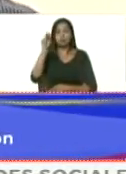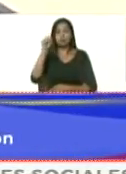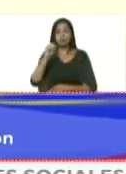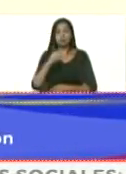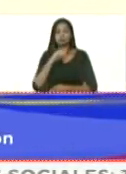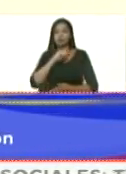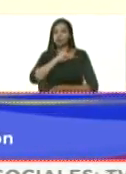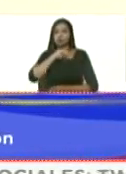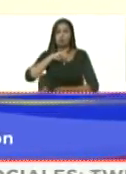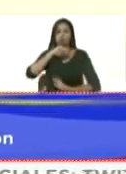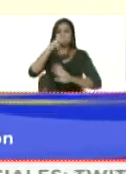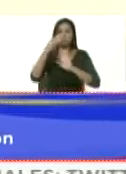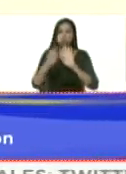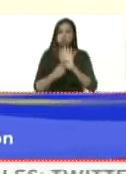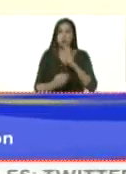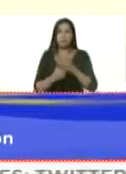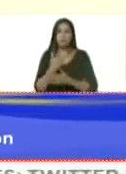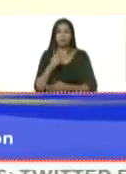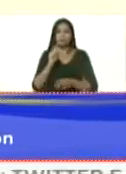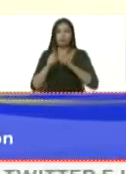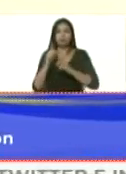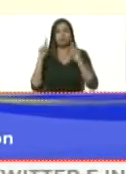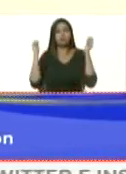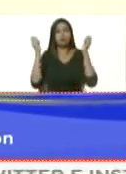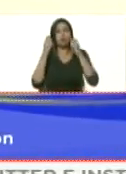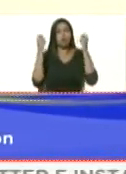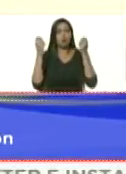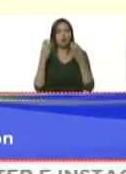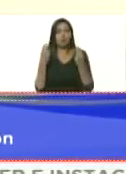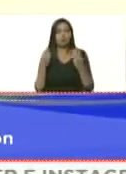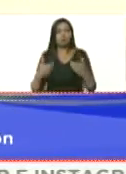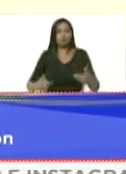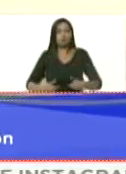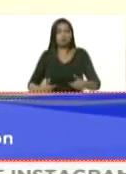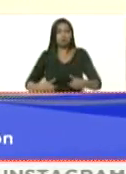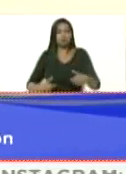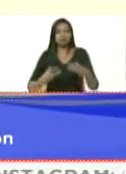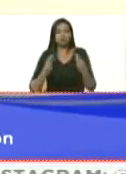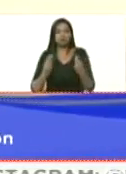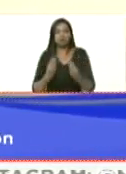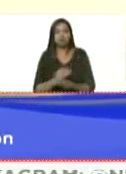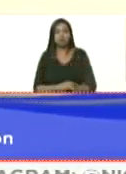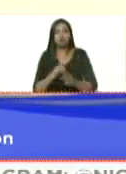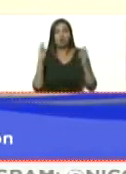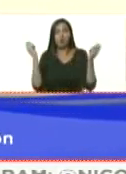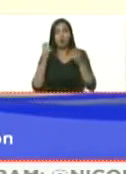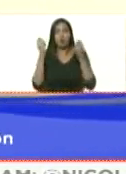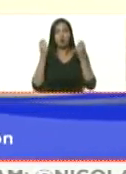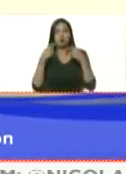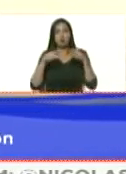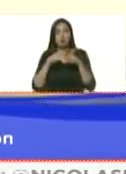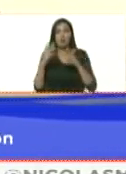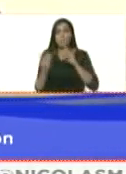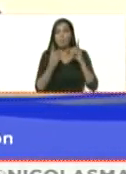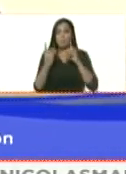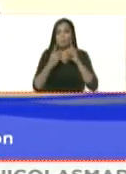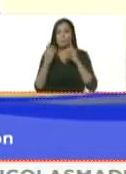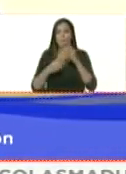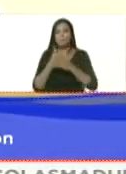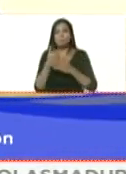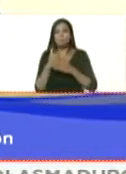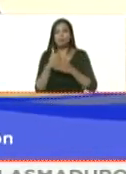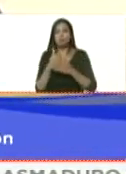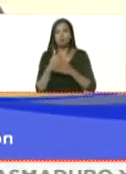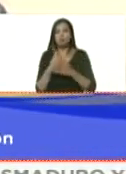de culminar unas jornadas muy intensas, unas jornadas de discusión muy